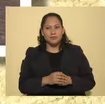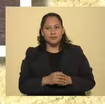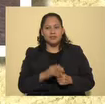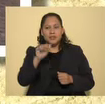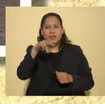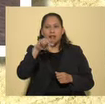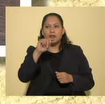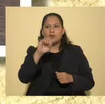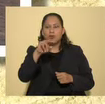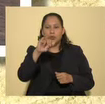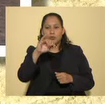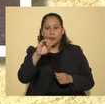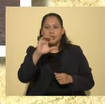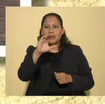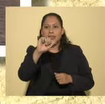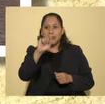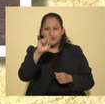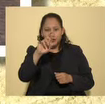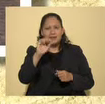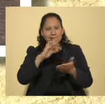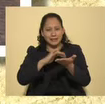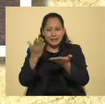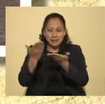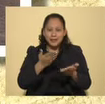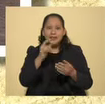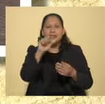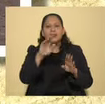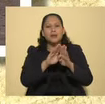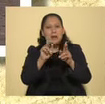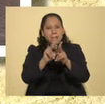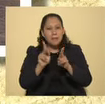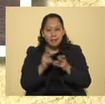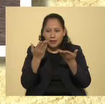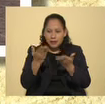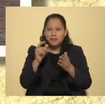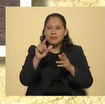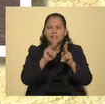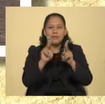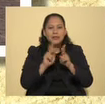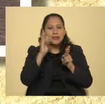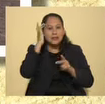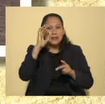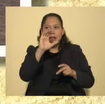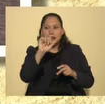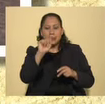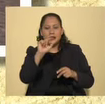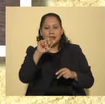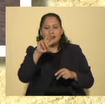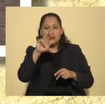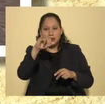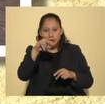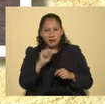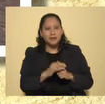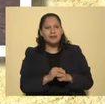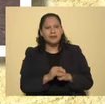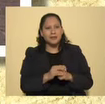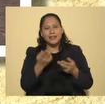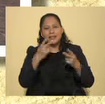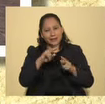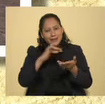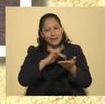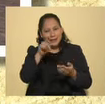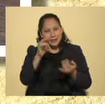Antonio Castro, gracias por recibirnos en tu plaza, en la plaza de Santa Catarina. Al contrario, gracias